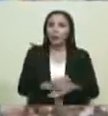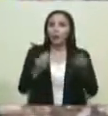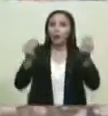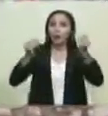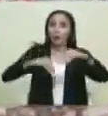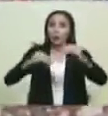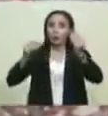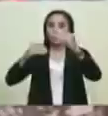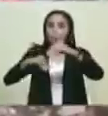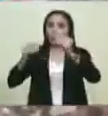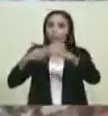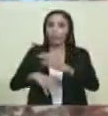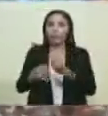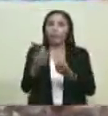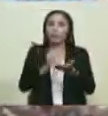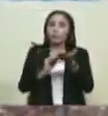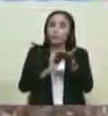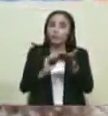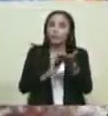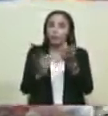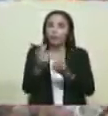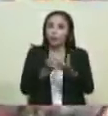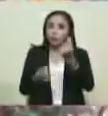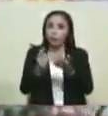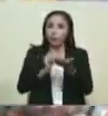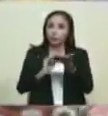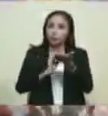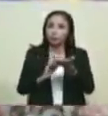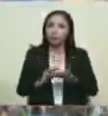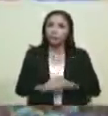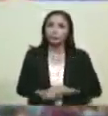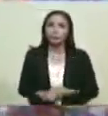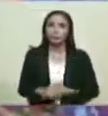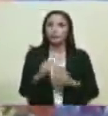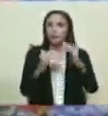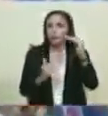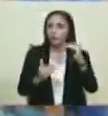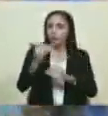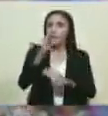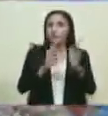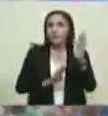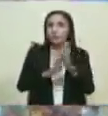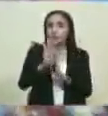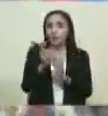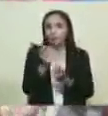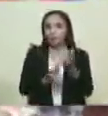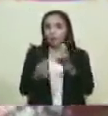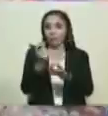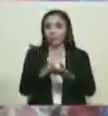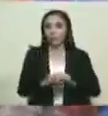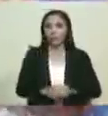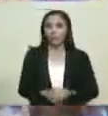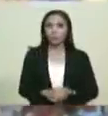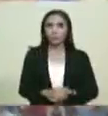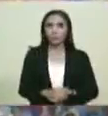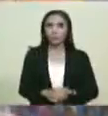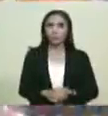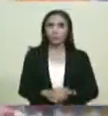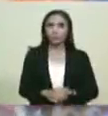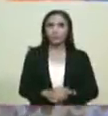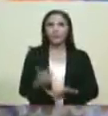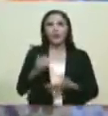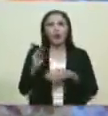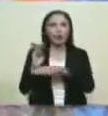de recuperación económica para un acuerdo de crecimiento económico para un acuerdo de